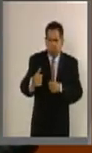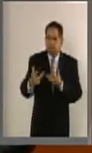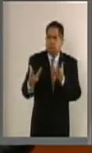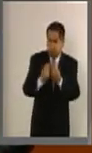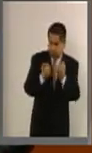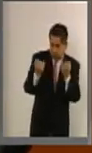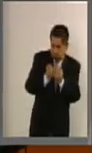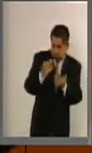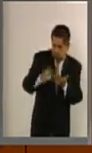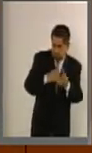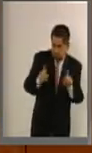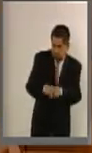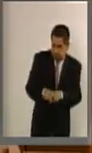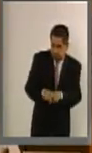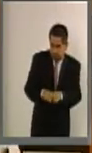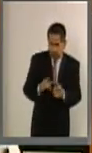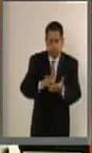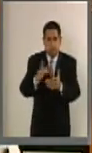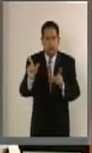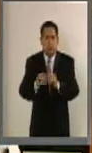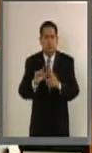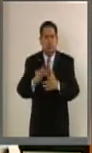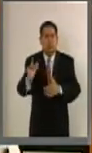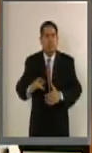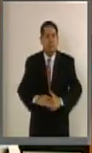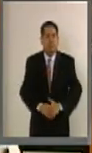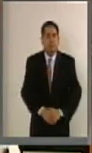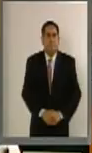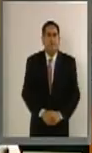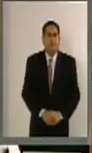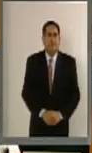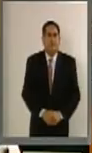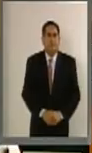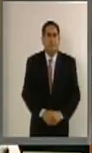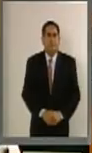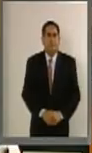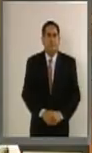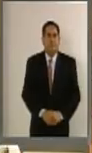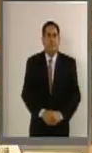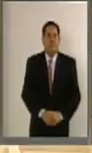esta dinámica. Muchas gracias. Gracias.